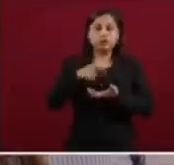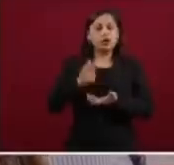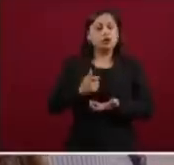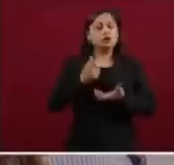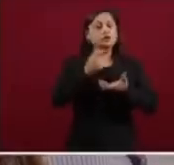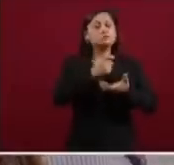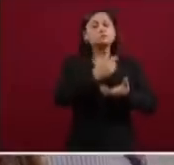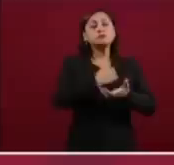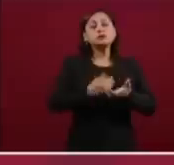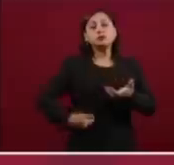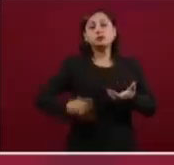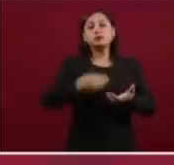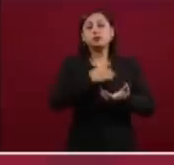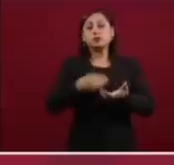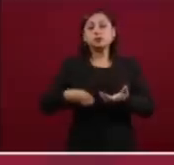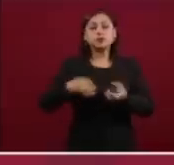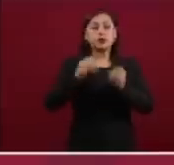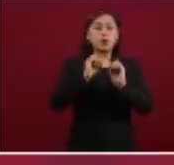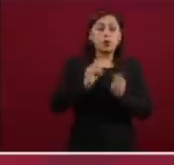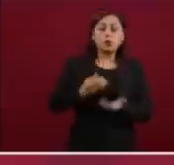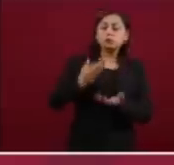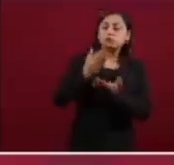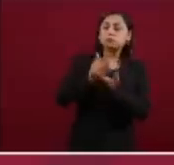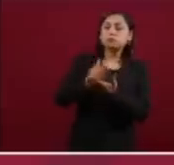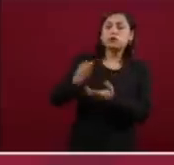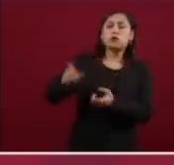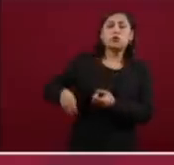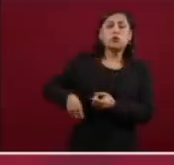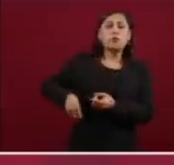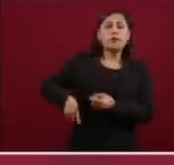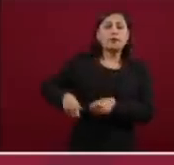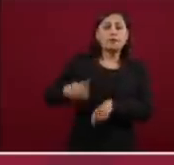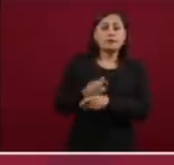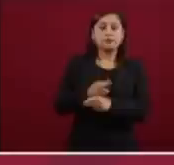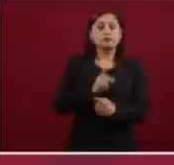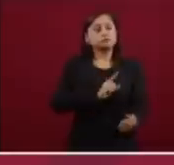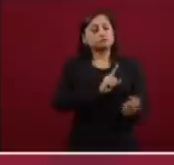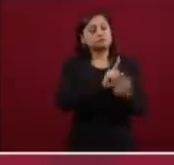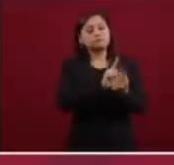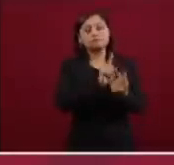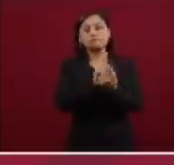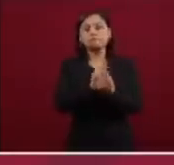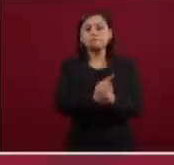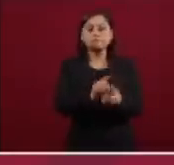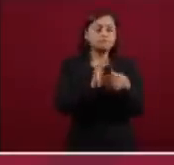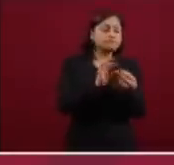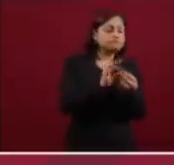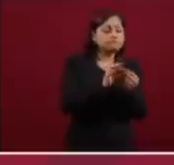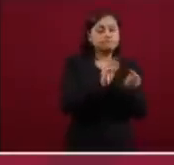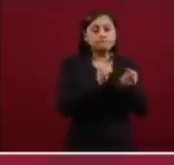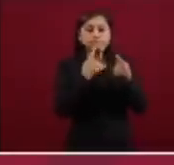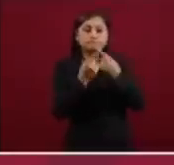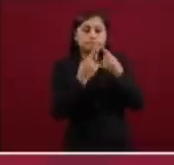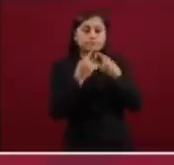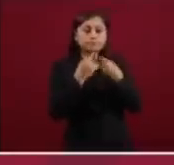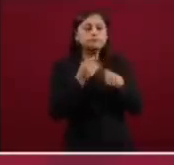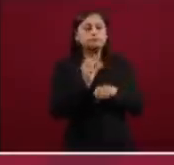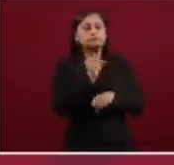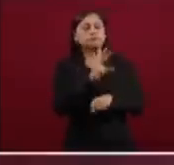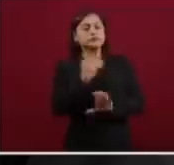con gobernadores les daban esos recursos a cambio de